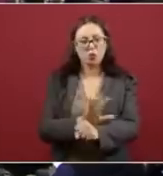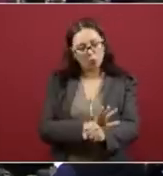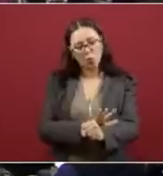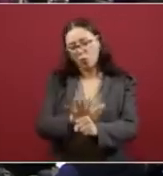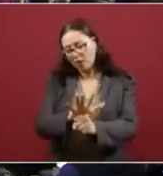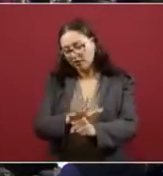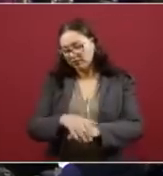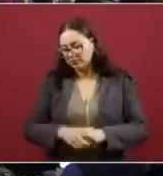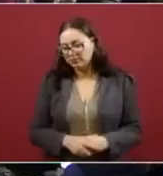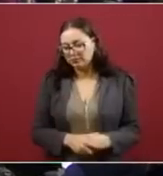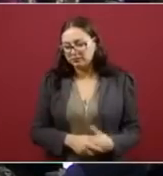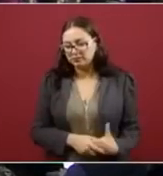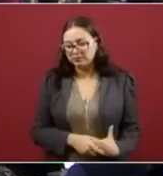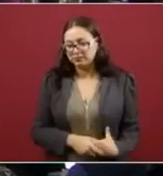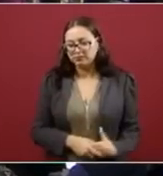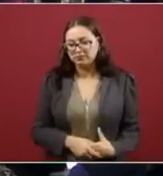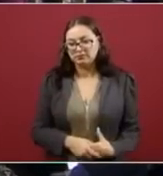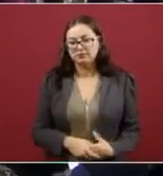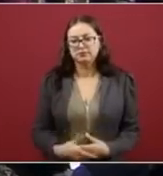qué